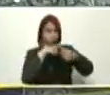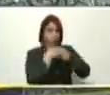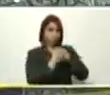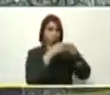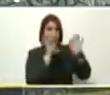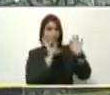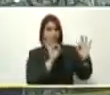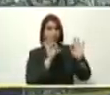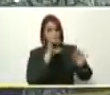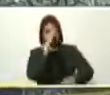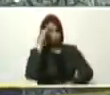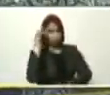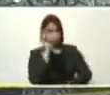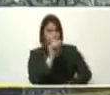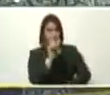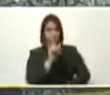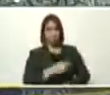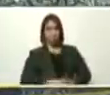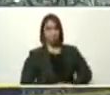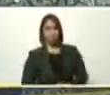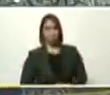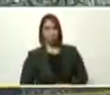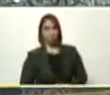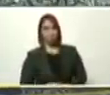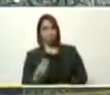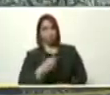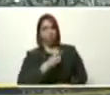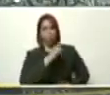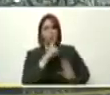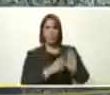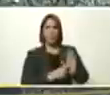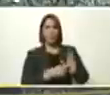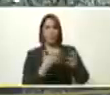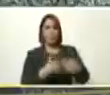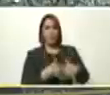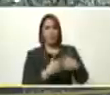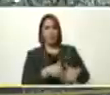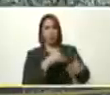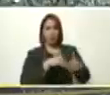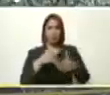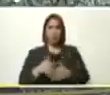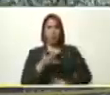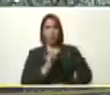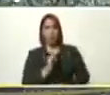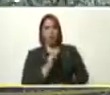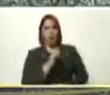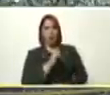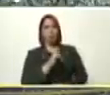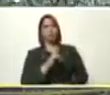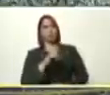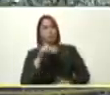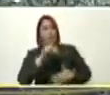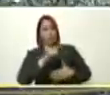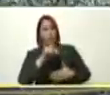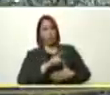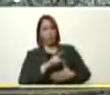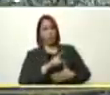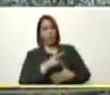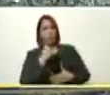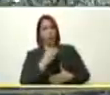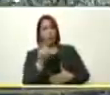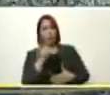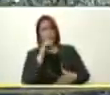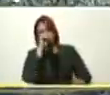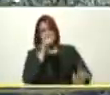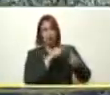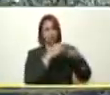especialmente del Partido Socialista Unido de Venezuela es la más completa maquinaria electoral que existe en este continente, y lo digo más allá